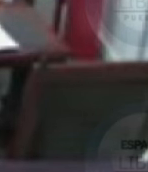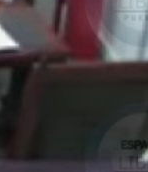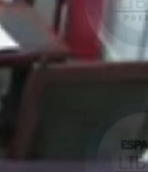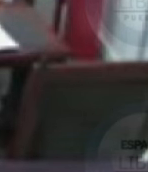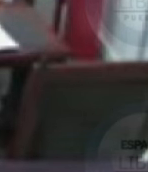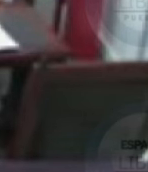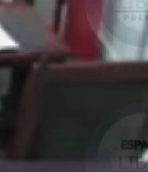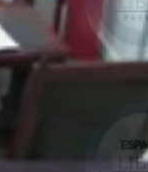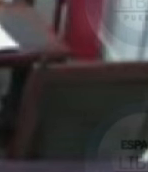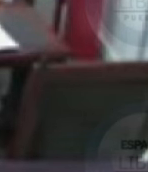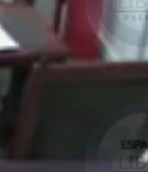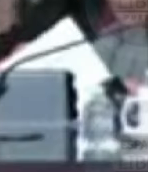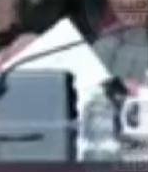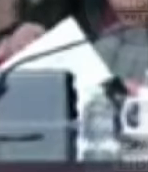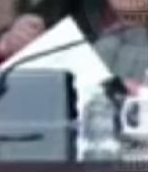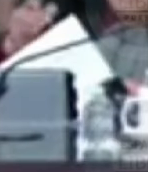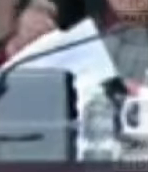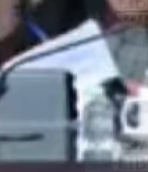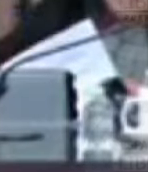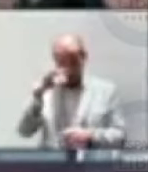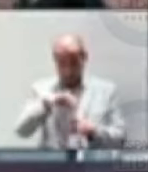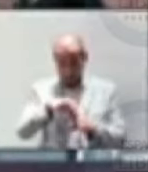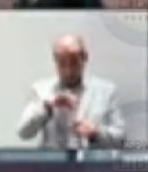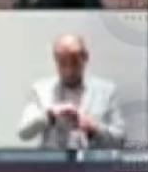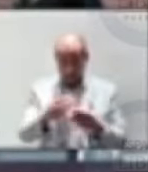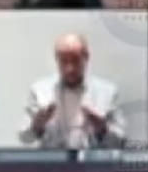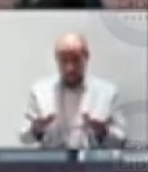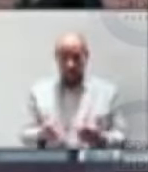¿Falta algún diputado por emitir su voto?